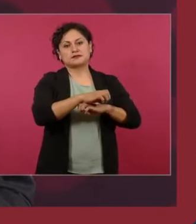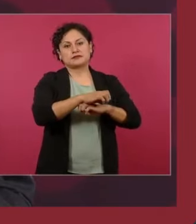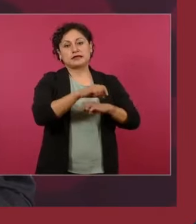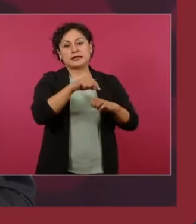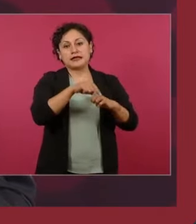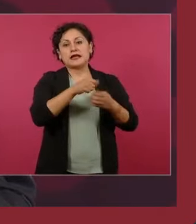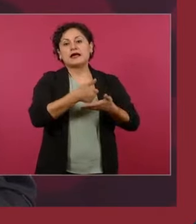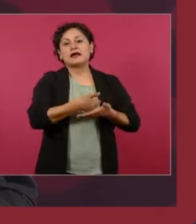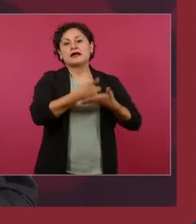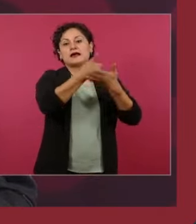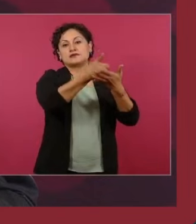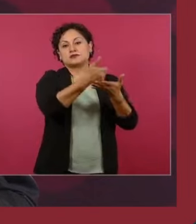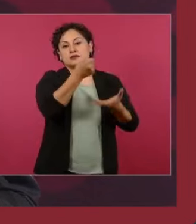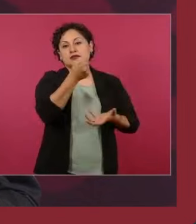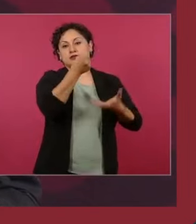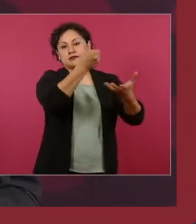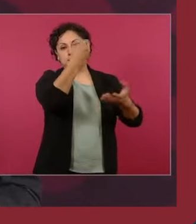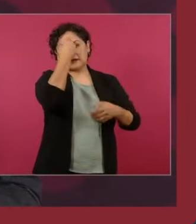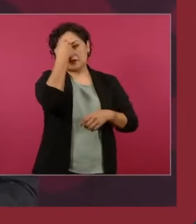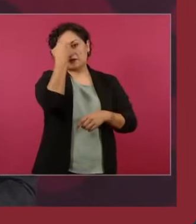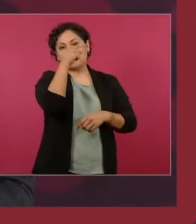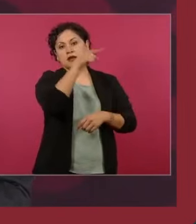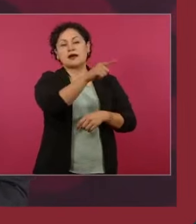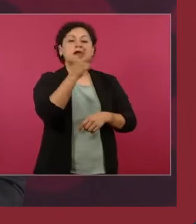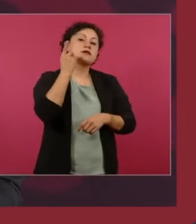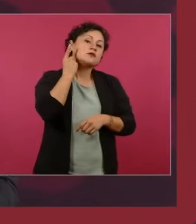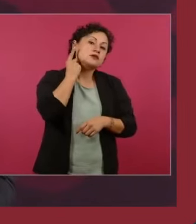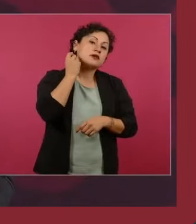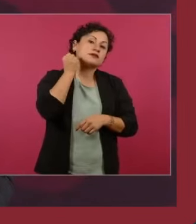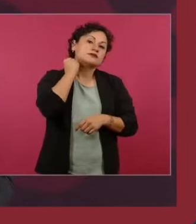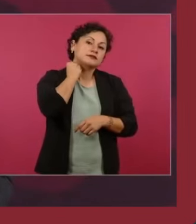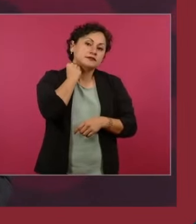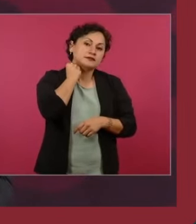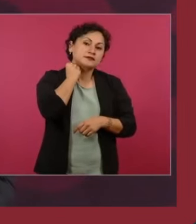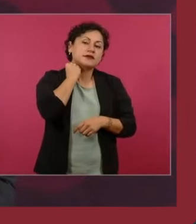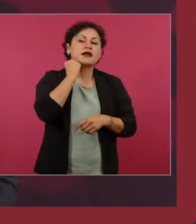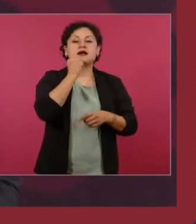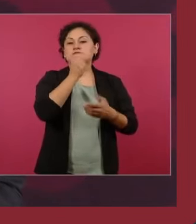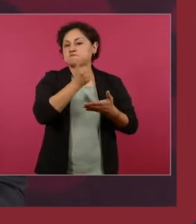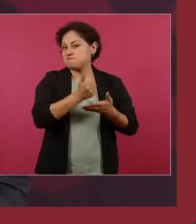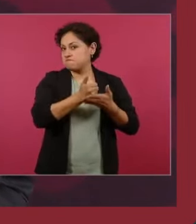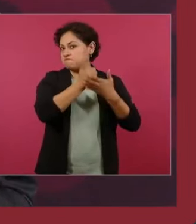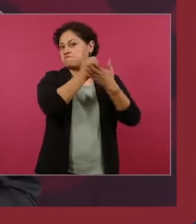senadores, a los diputados, incluso a los presidentes.